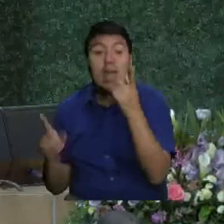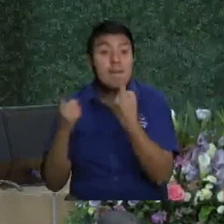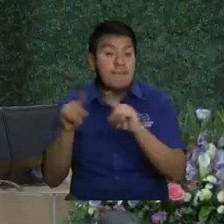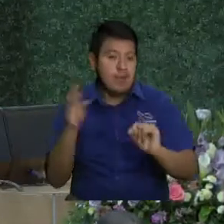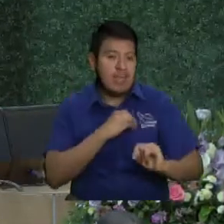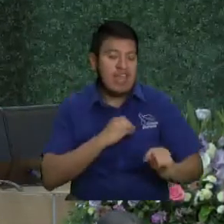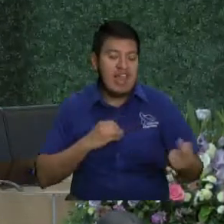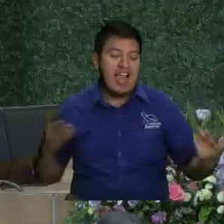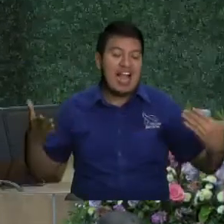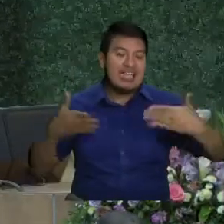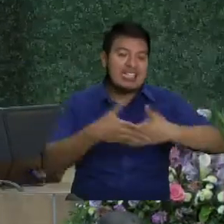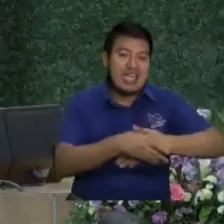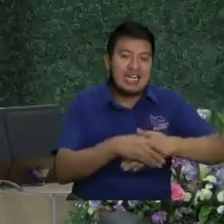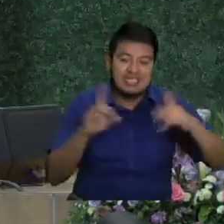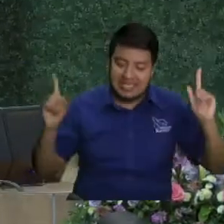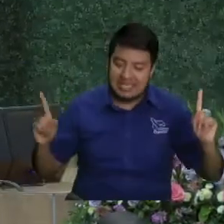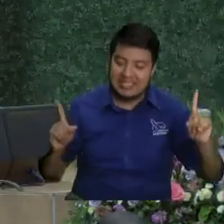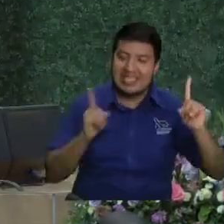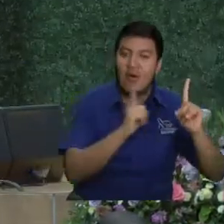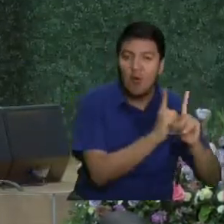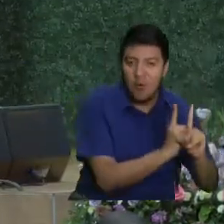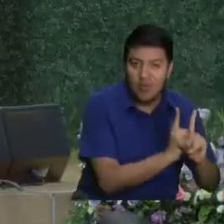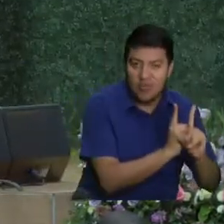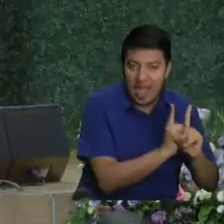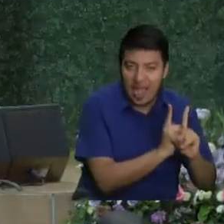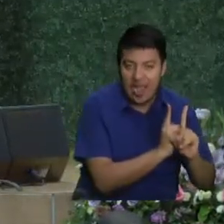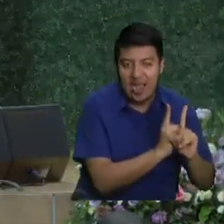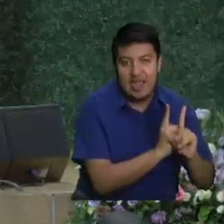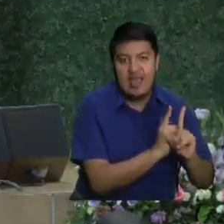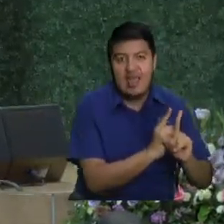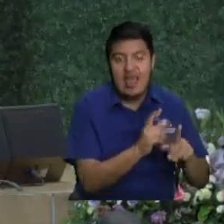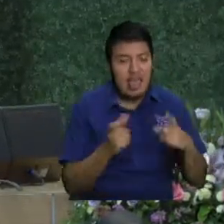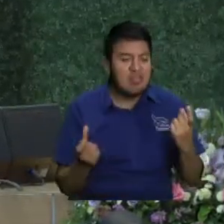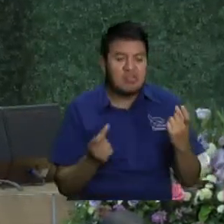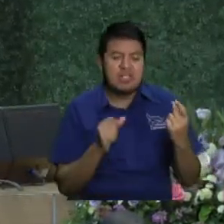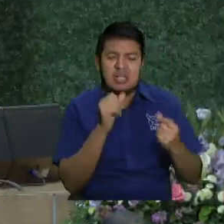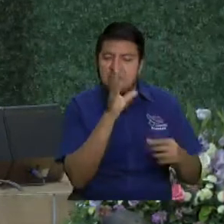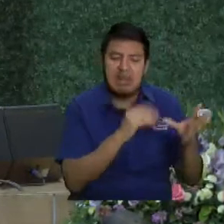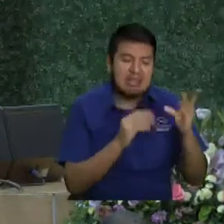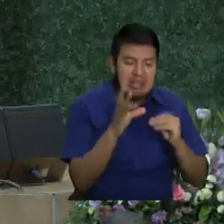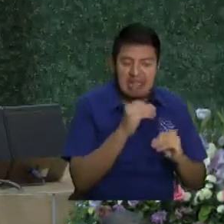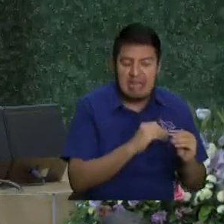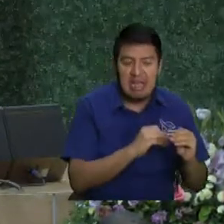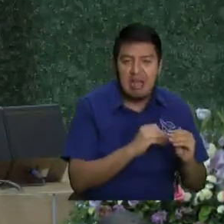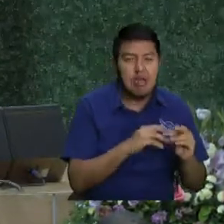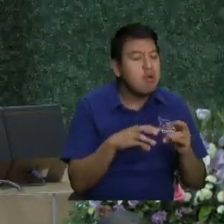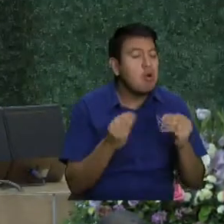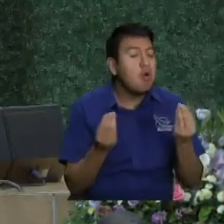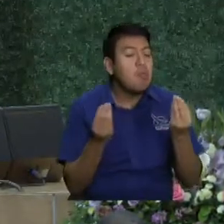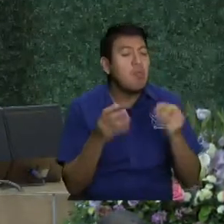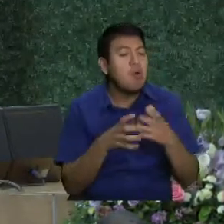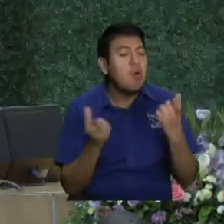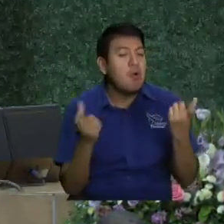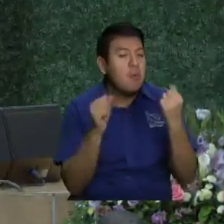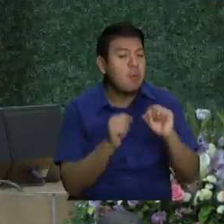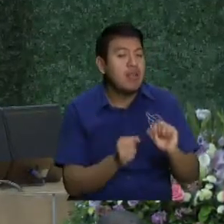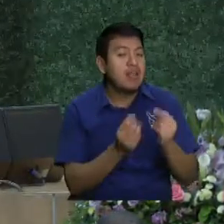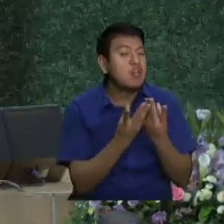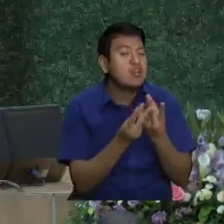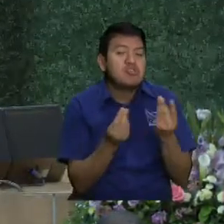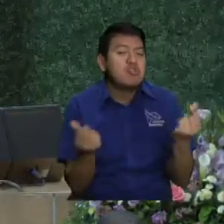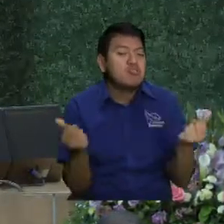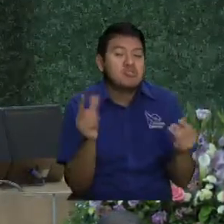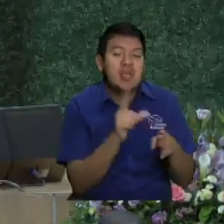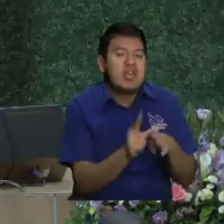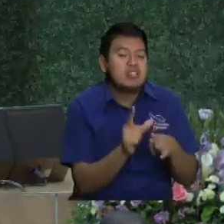este tamaño las uñas, ¿verdad? Mija, pero... te puede ayudar así. desde lejos y mojarte las